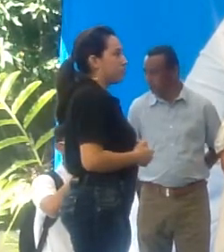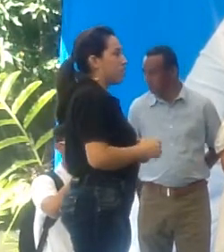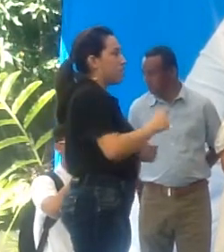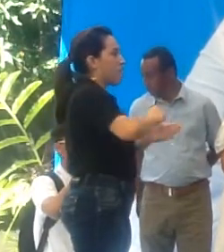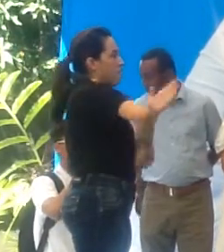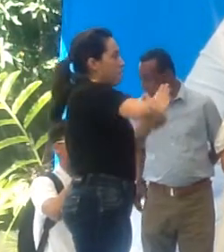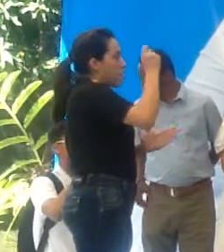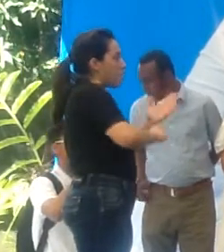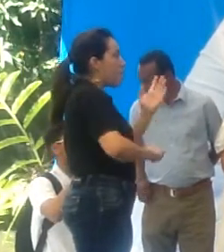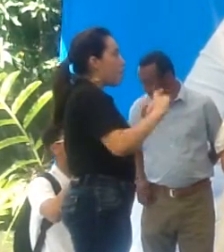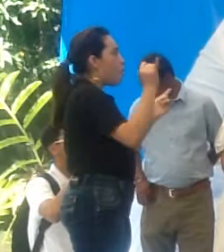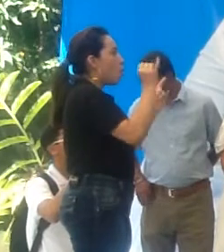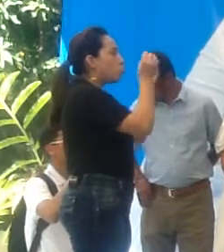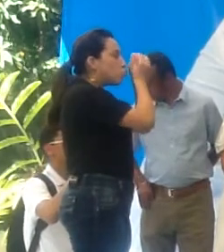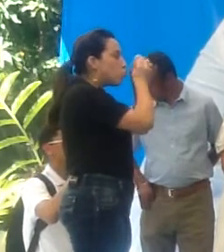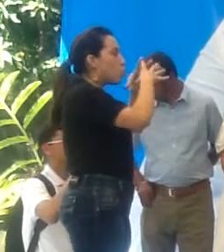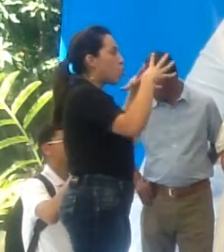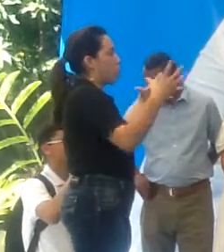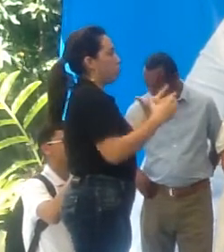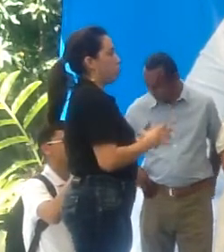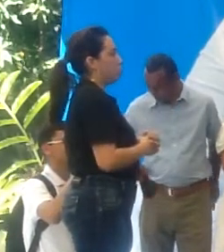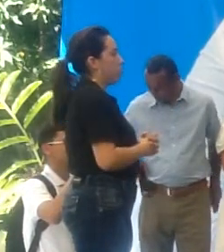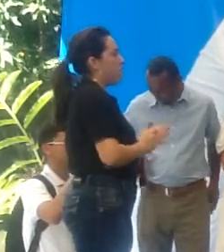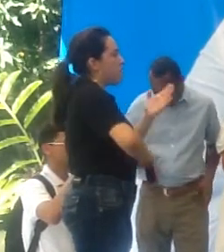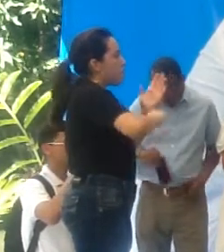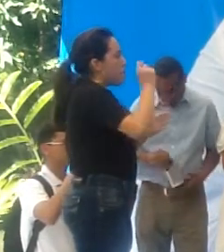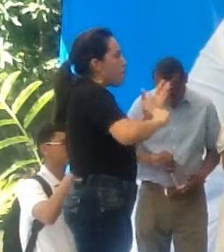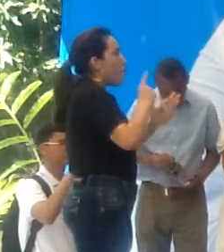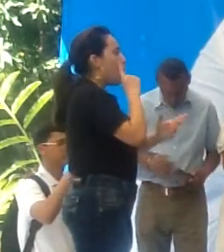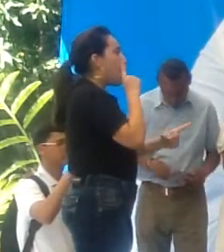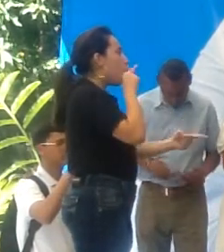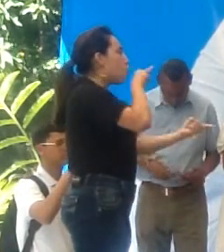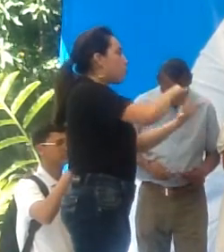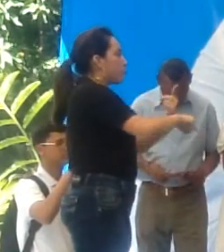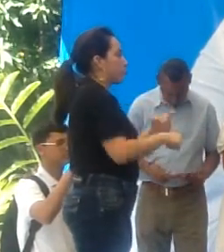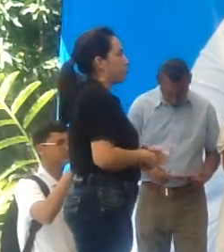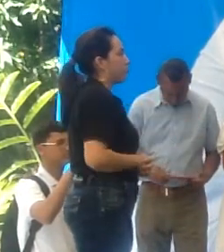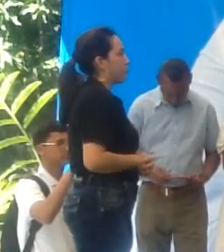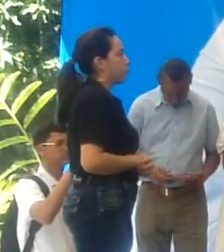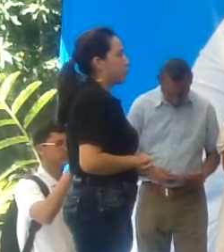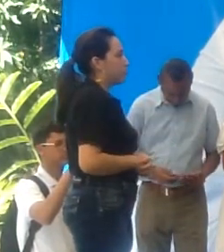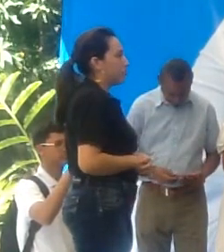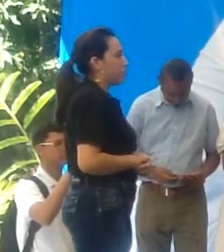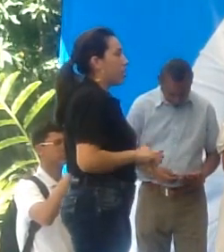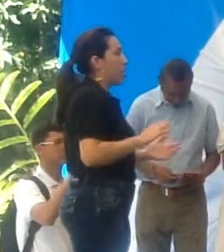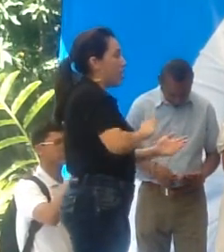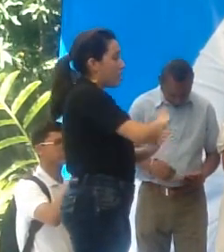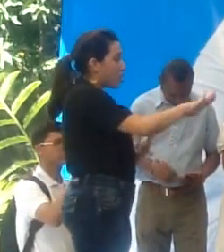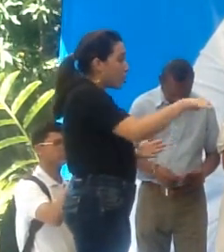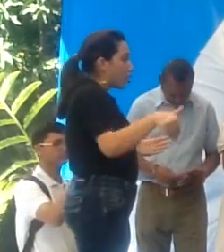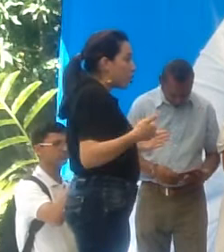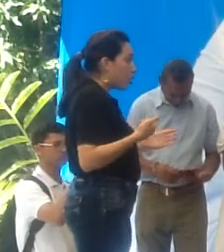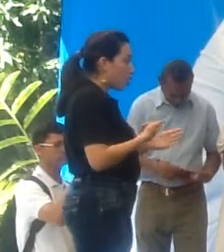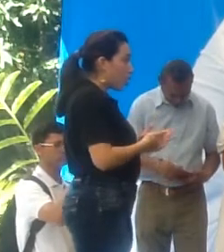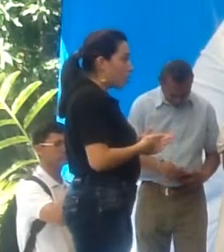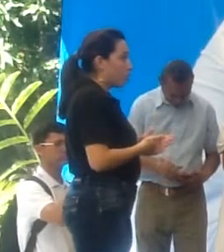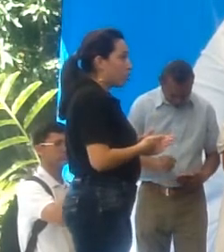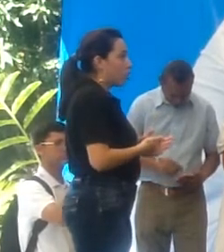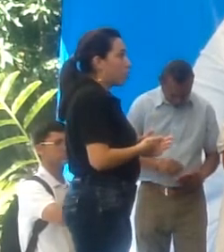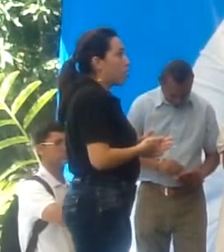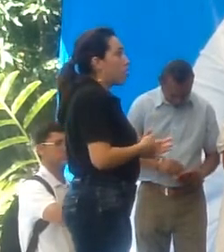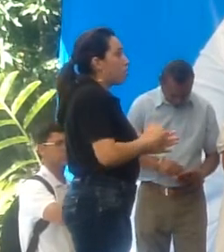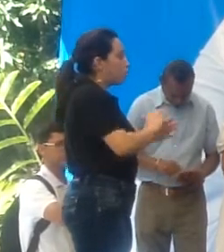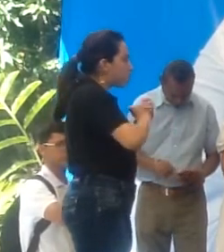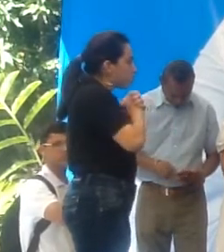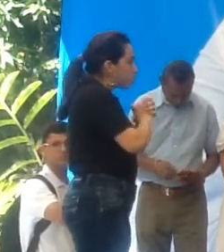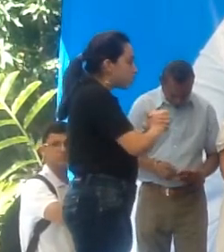firmemos por un sueño, a que firmemos por un propósito, a que entre todos, de la mano de la